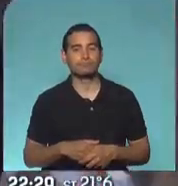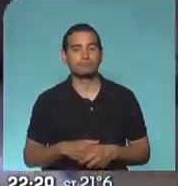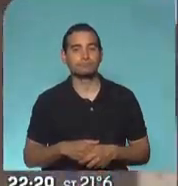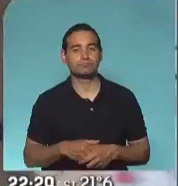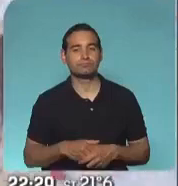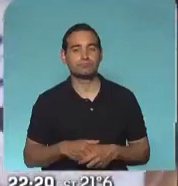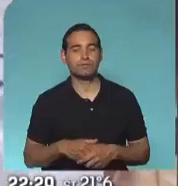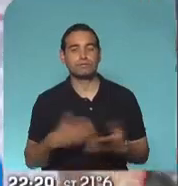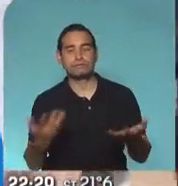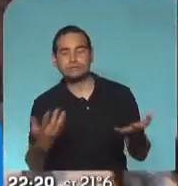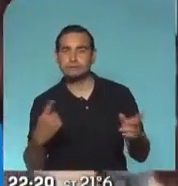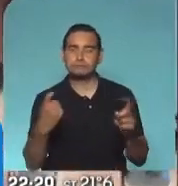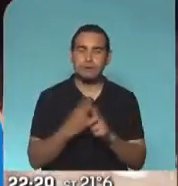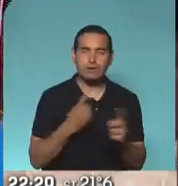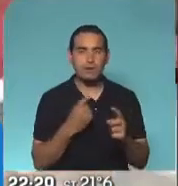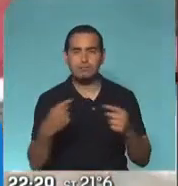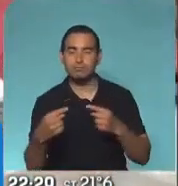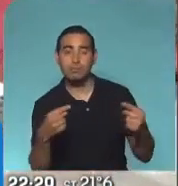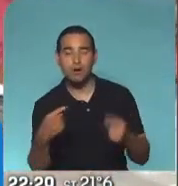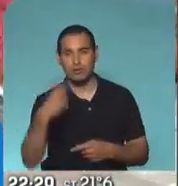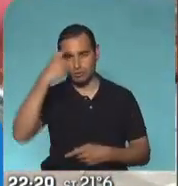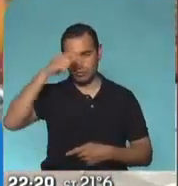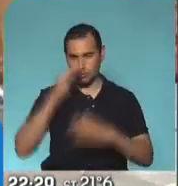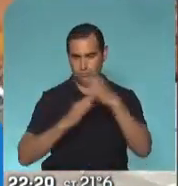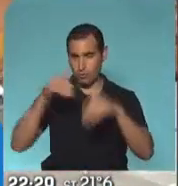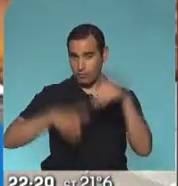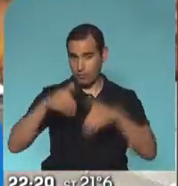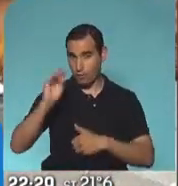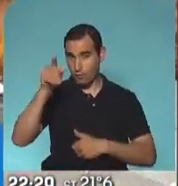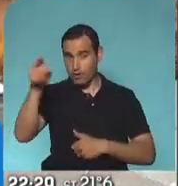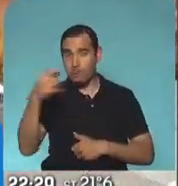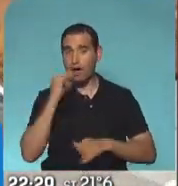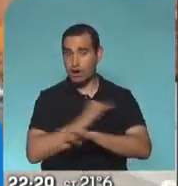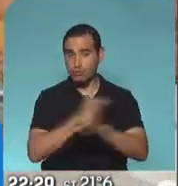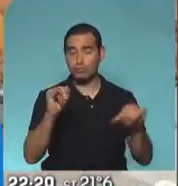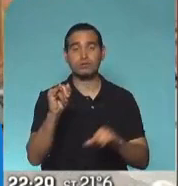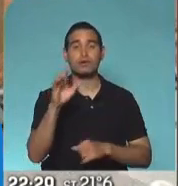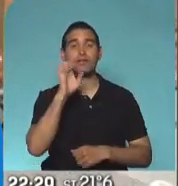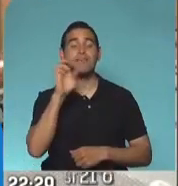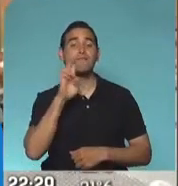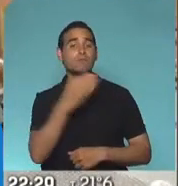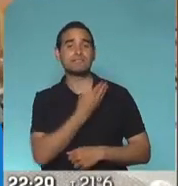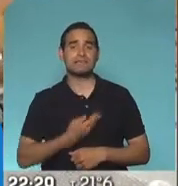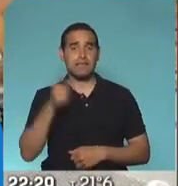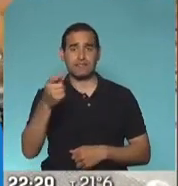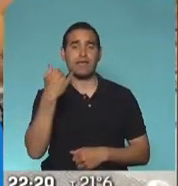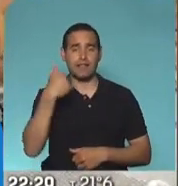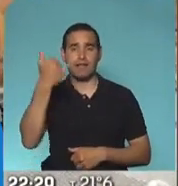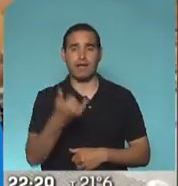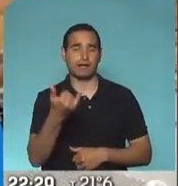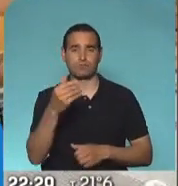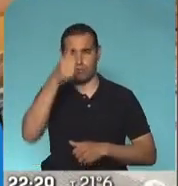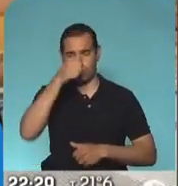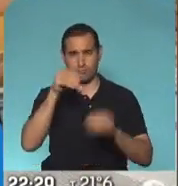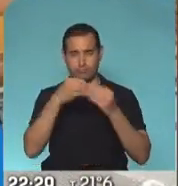Luego de idas, vueltas y suspicacias, el Tribunal Supremo Electoral de Bolivia anunció que el presidente Evo Morales obtuvo en los comicios del domingo 20 de